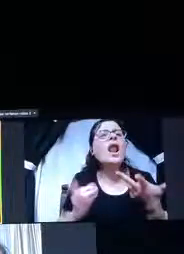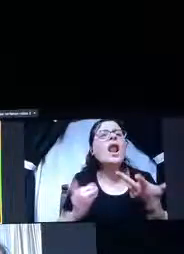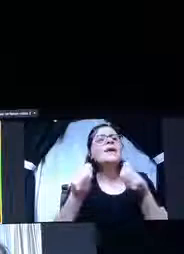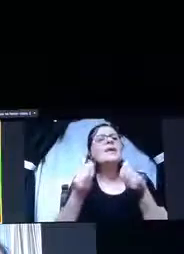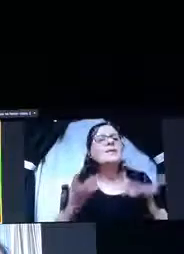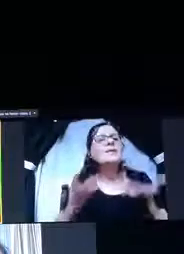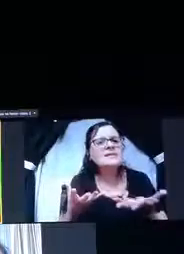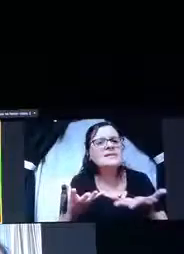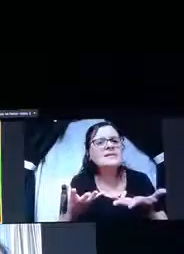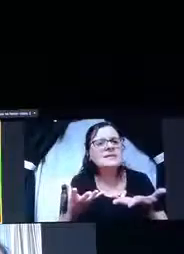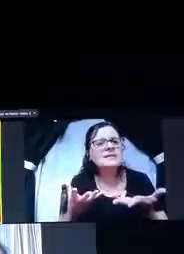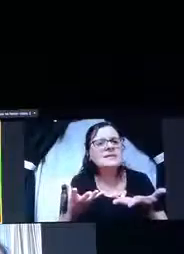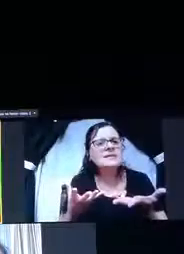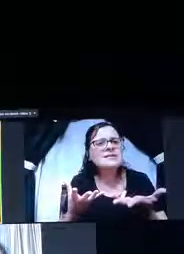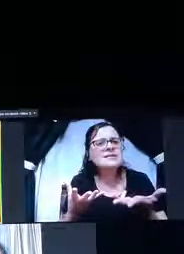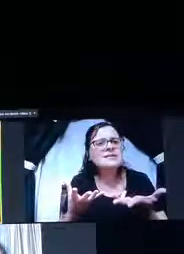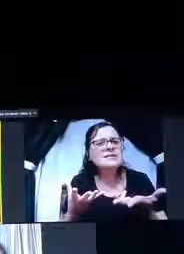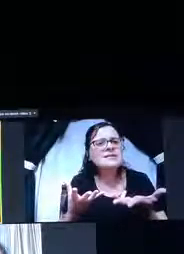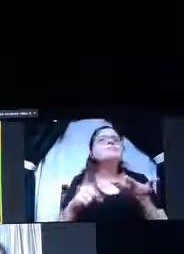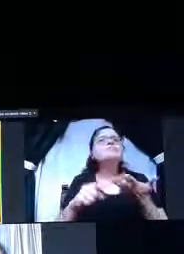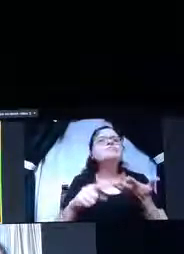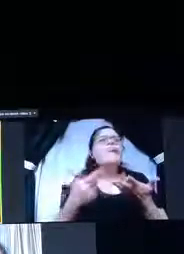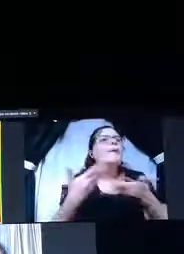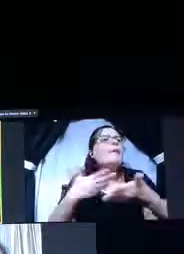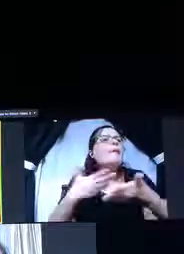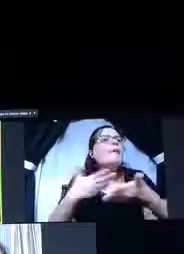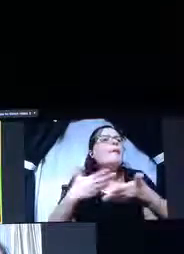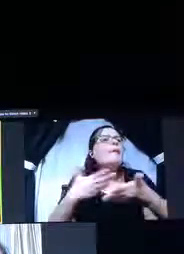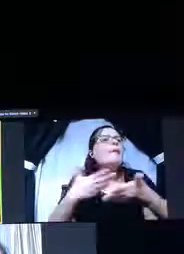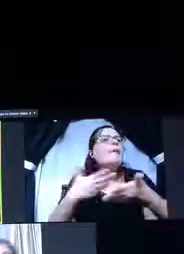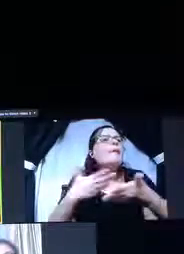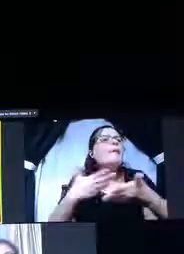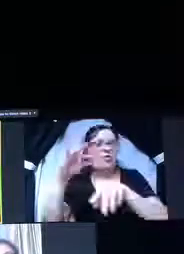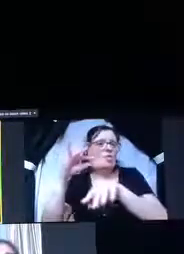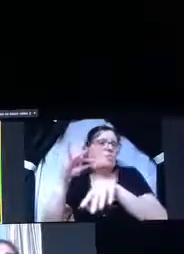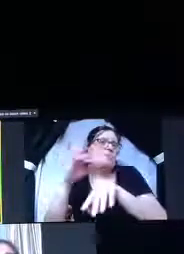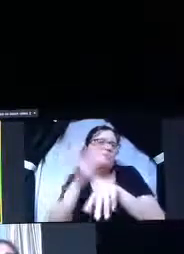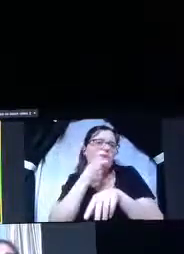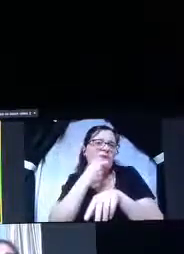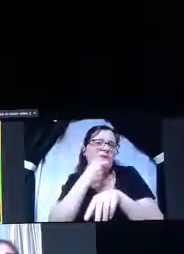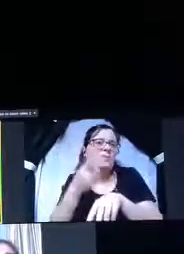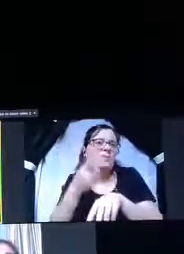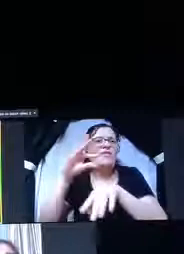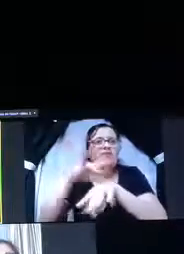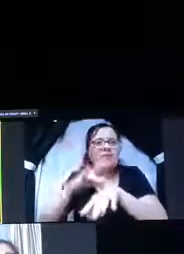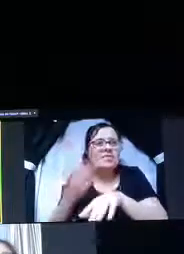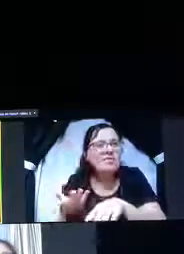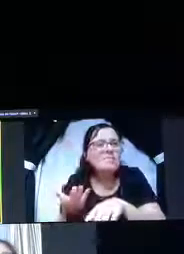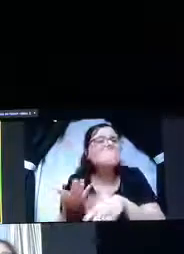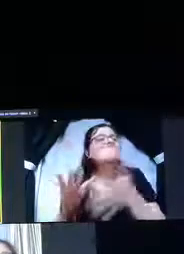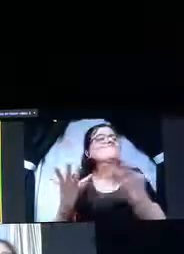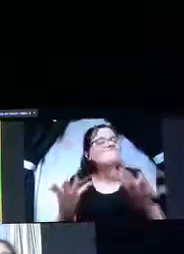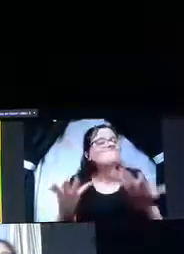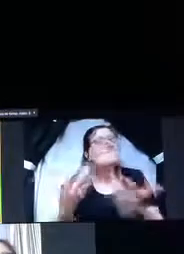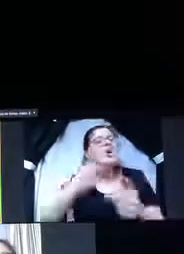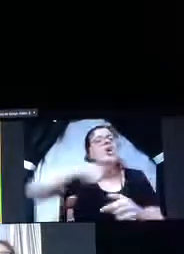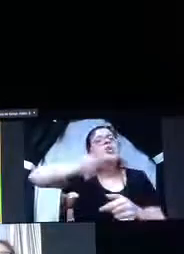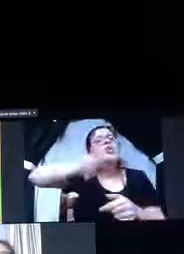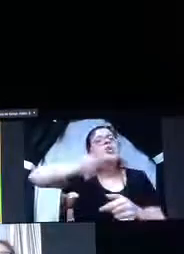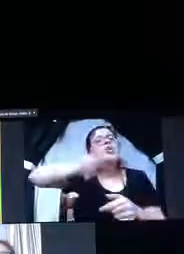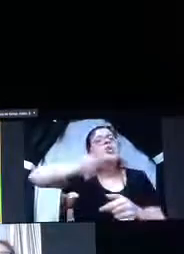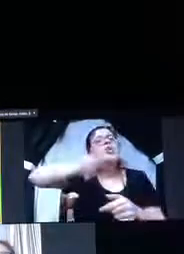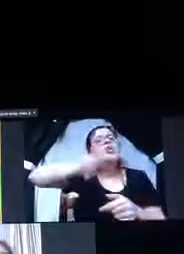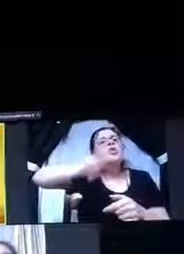¿Está perturbada por alguna cuestión? Bueno, tenemos que aprender a observarlo, ¿sí? Porque un niño